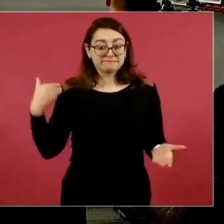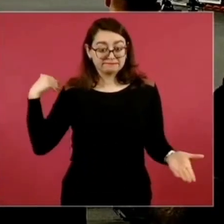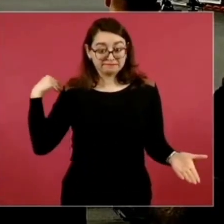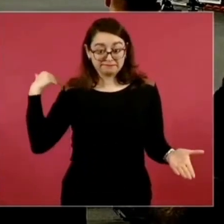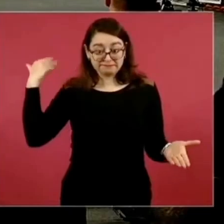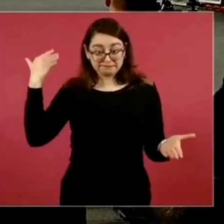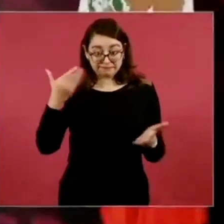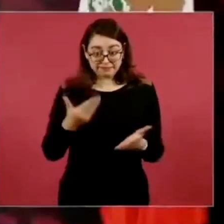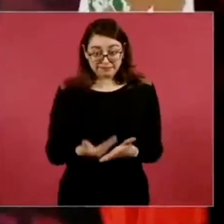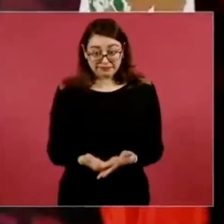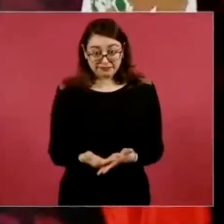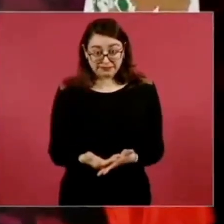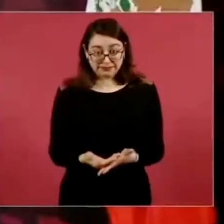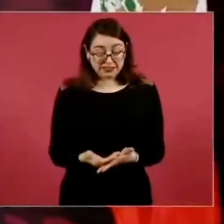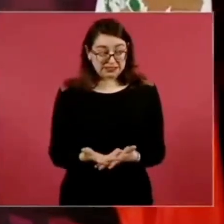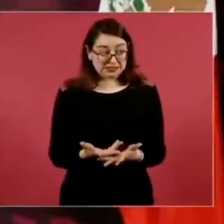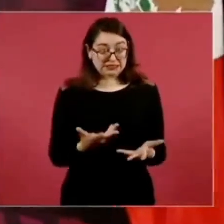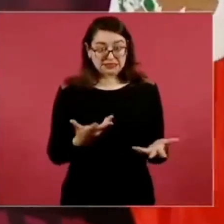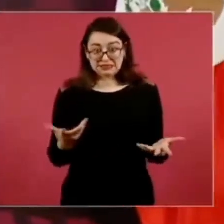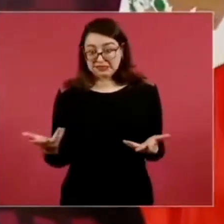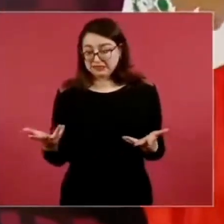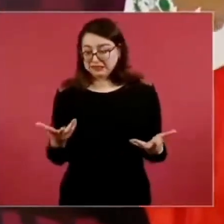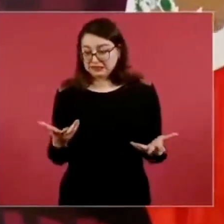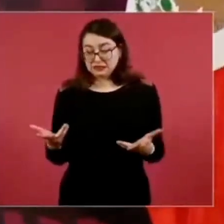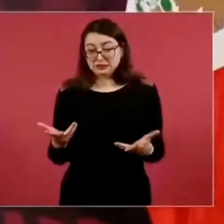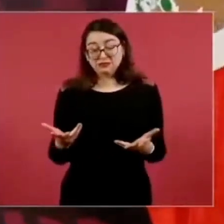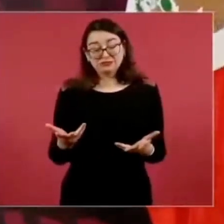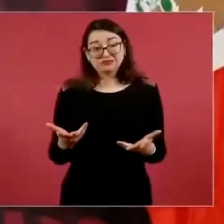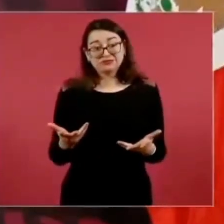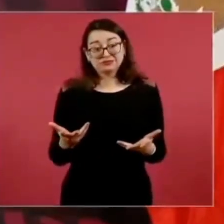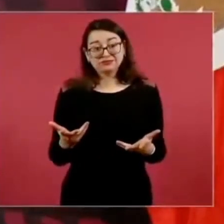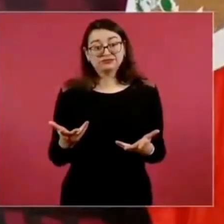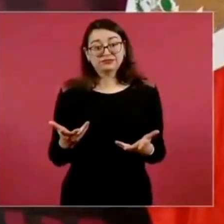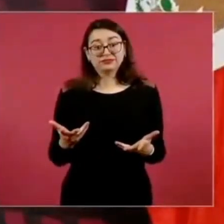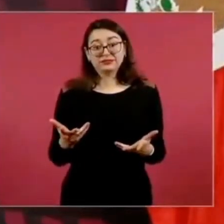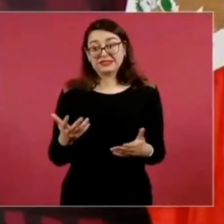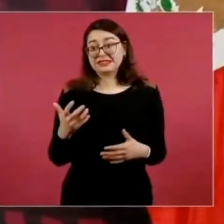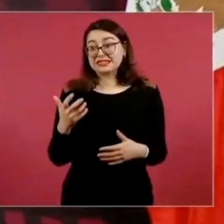lo deseable y lo posible.